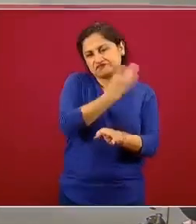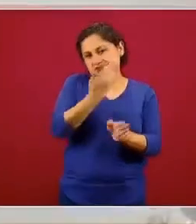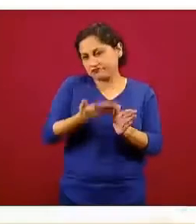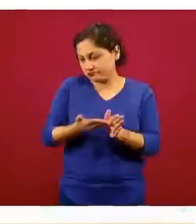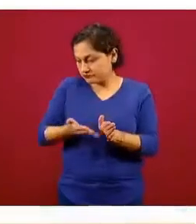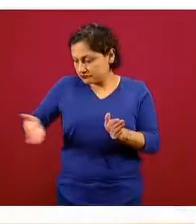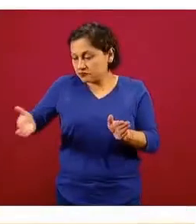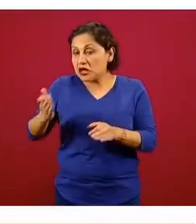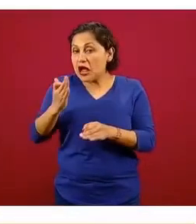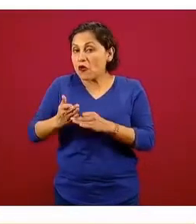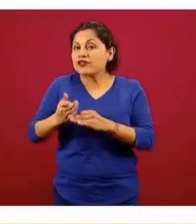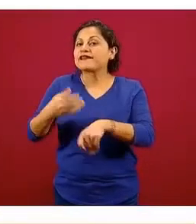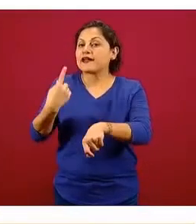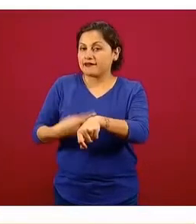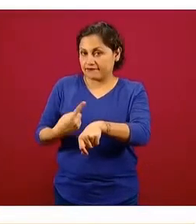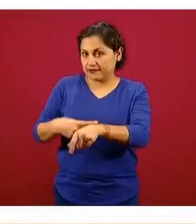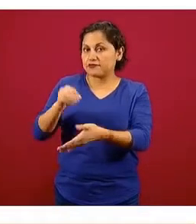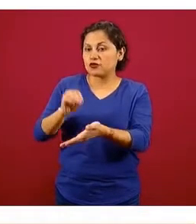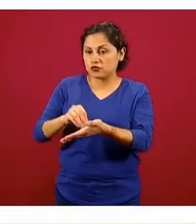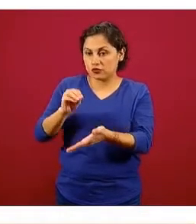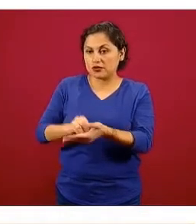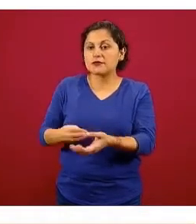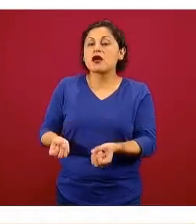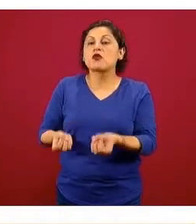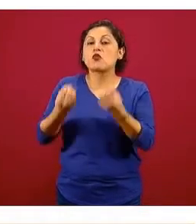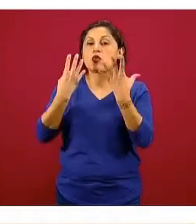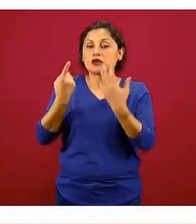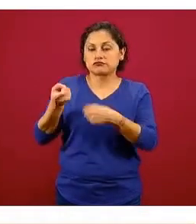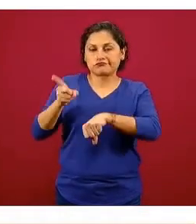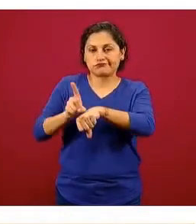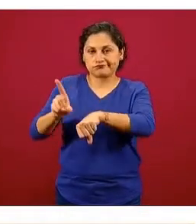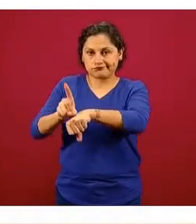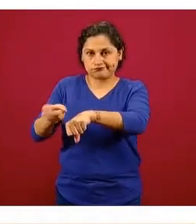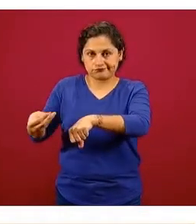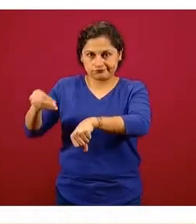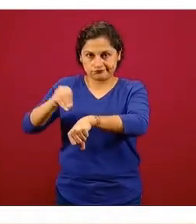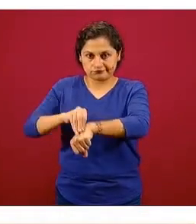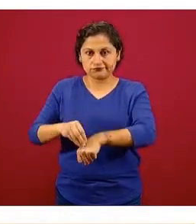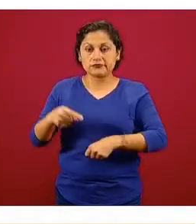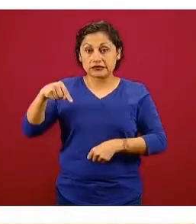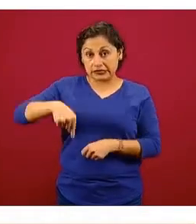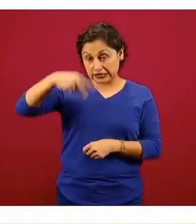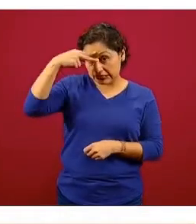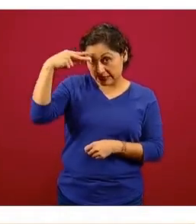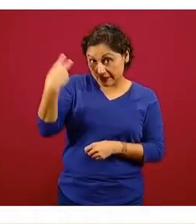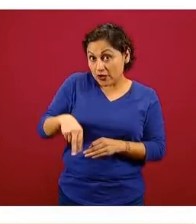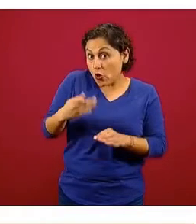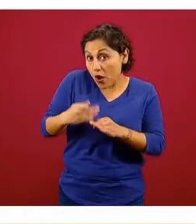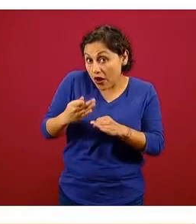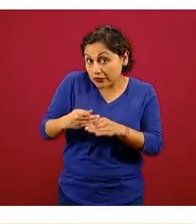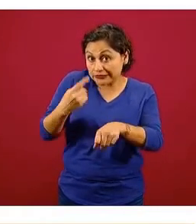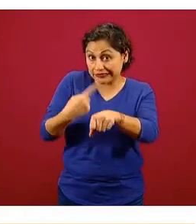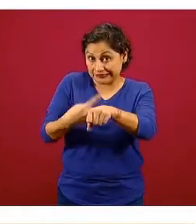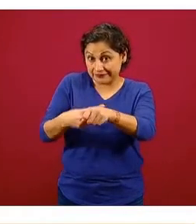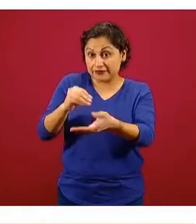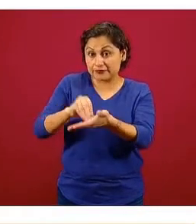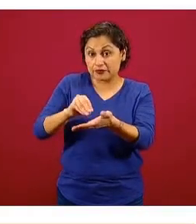activos, y esta se actualiza diariamente. En México tenemos en este momento